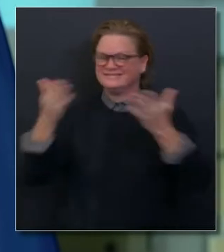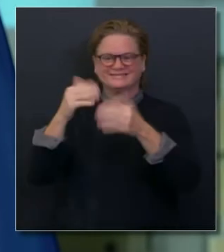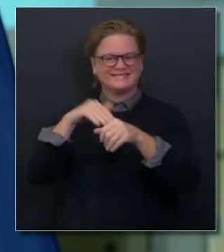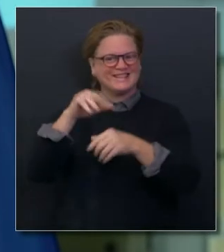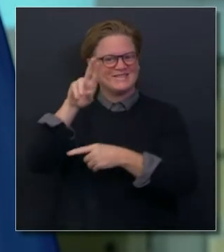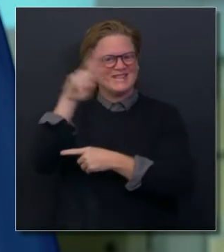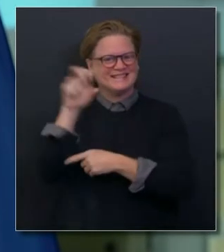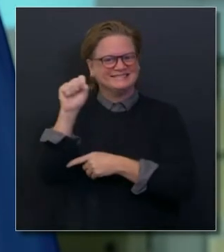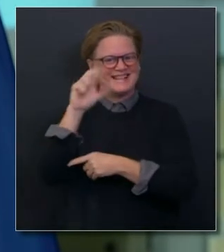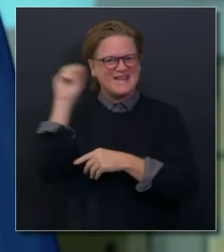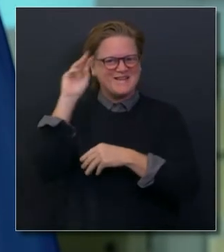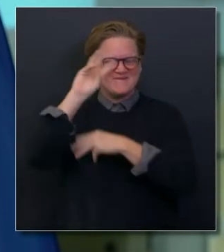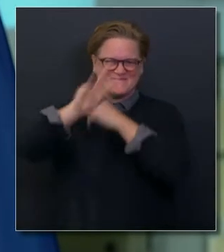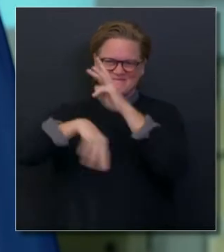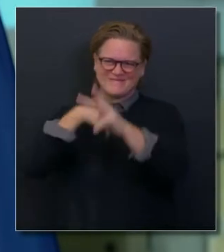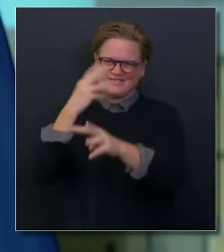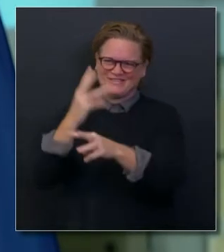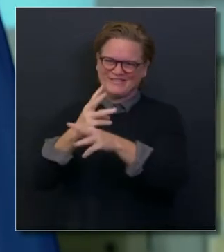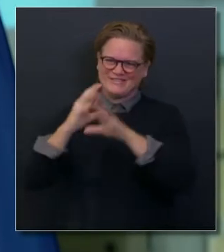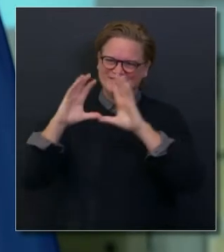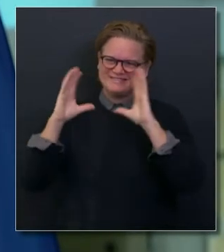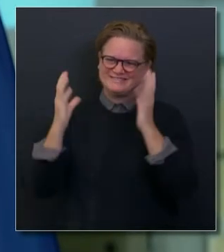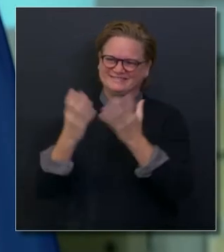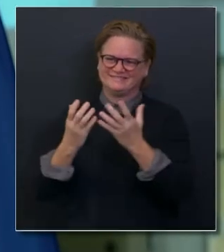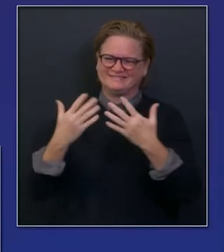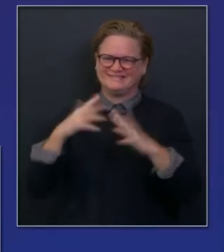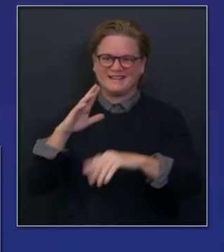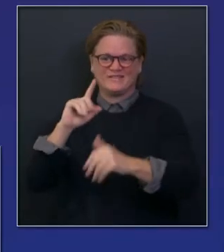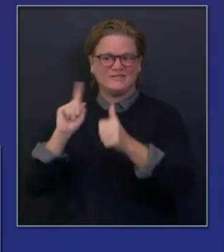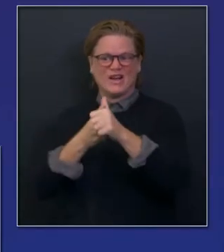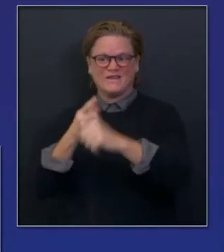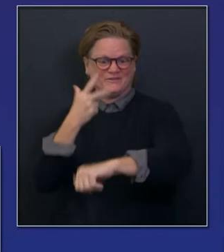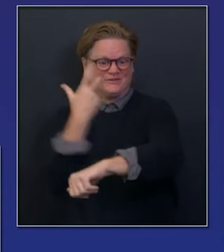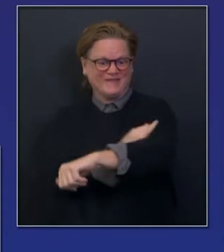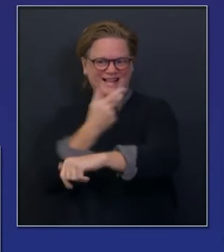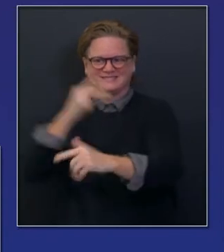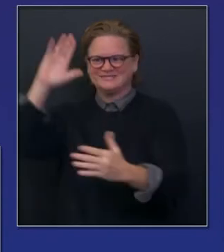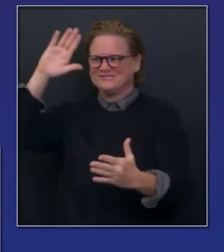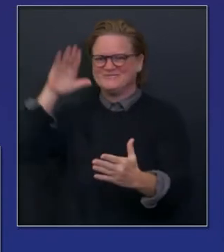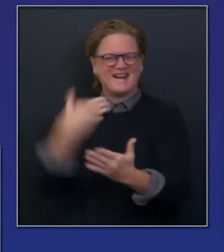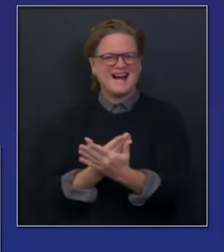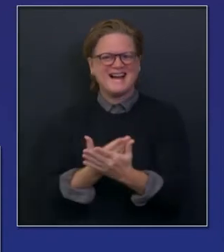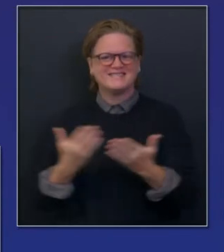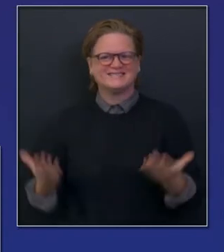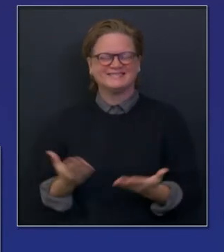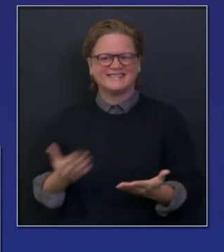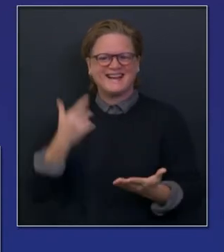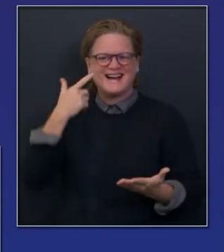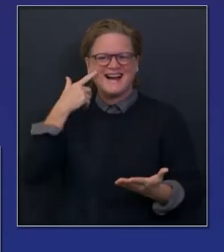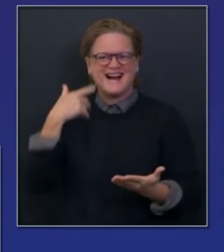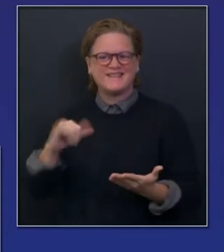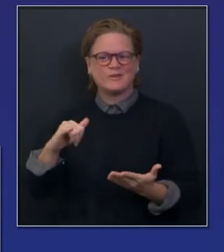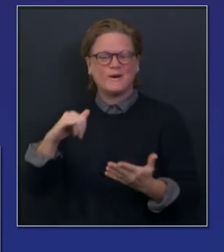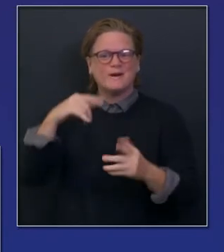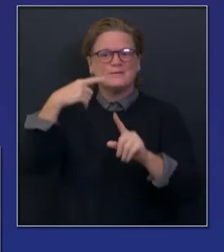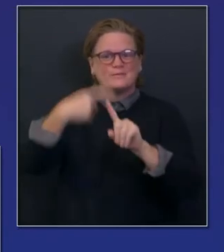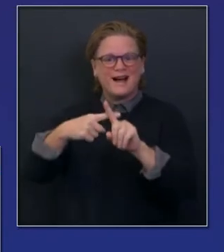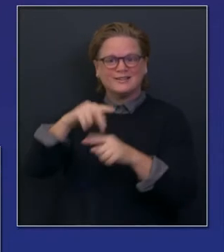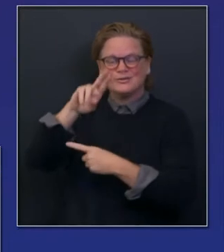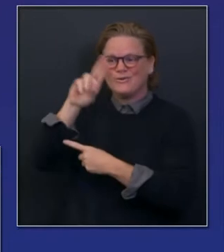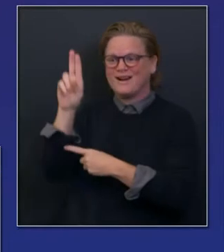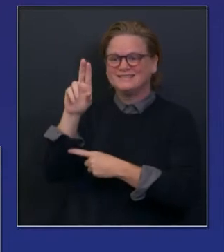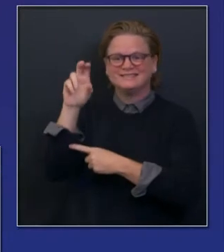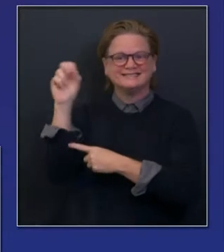Unidos y por el resto del mundo. Y eso es las primeras vacunas que han llegado, no solo a California, sino también por todo